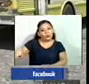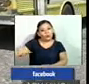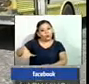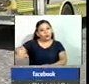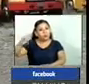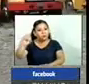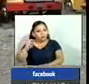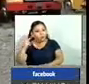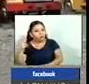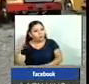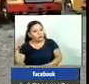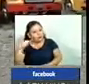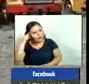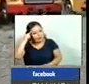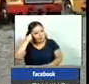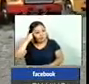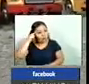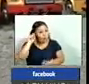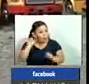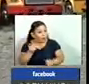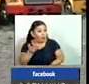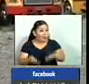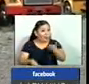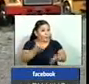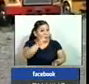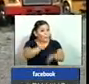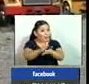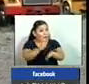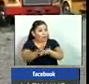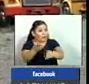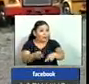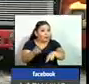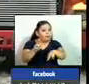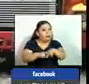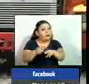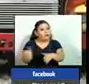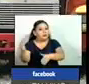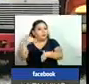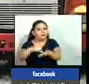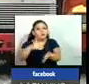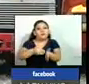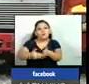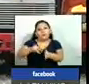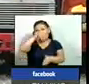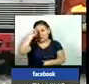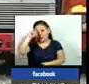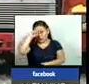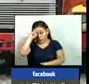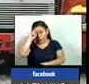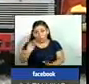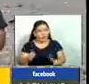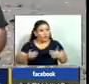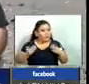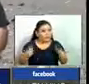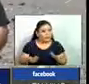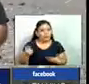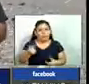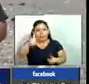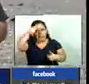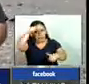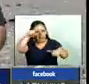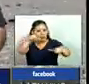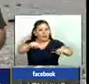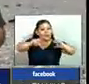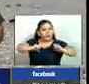se encuentran analizando la posibilidad de incrementar el precio del pasaje al reiniciar labores nuevamente esto por la falta de acuerdos con el